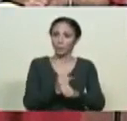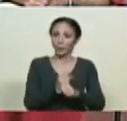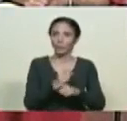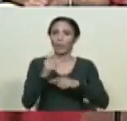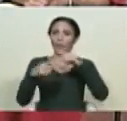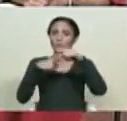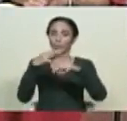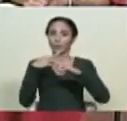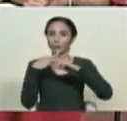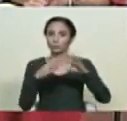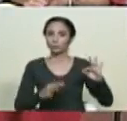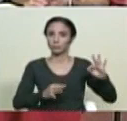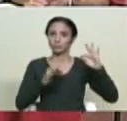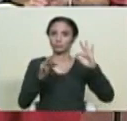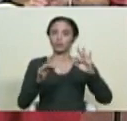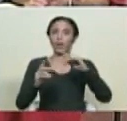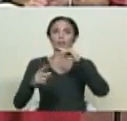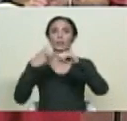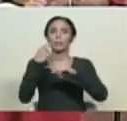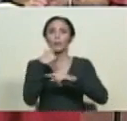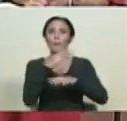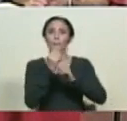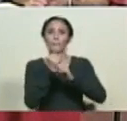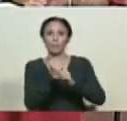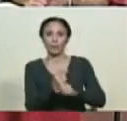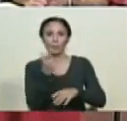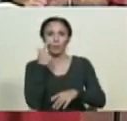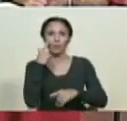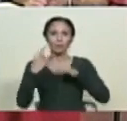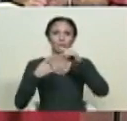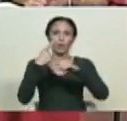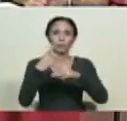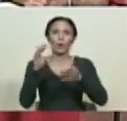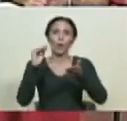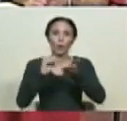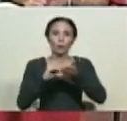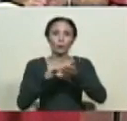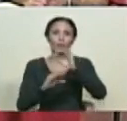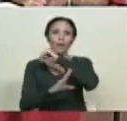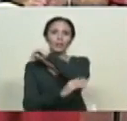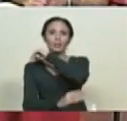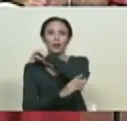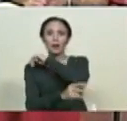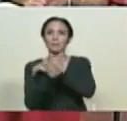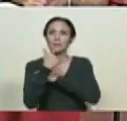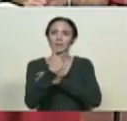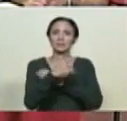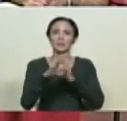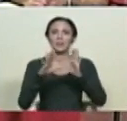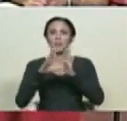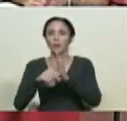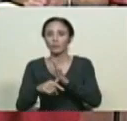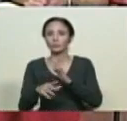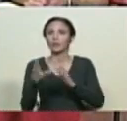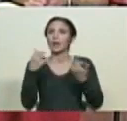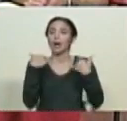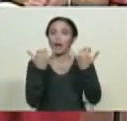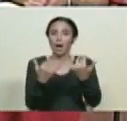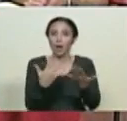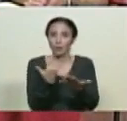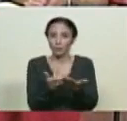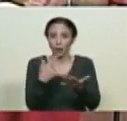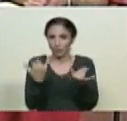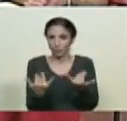rato salgan ellos a cantar fraude. Eso es el guión aprendido. Nosotros podemos decir desde este momento